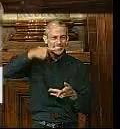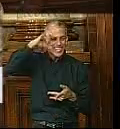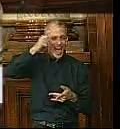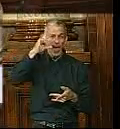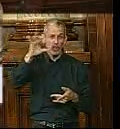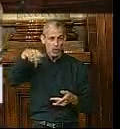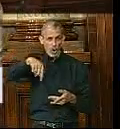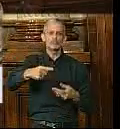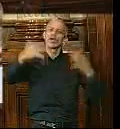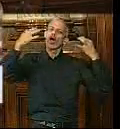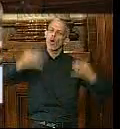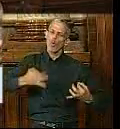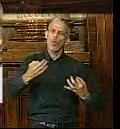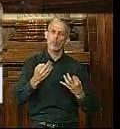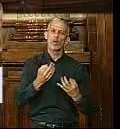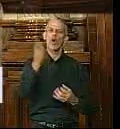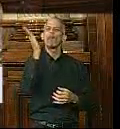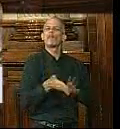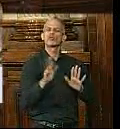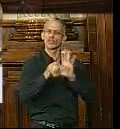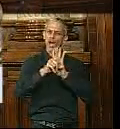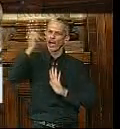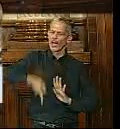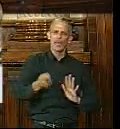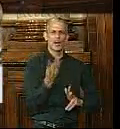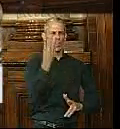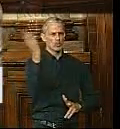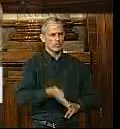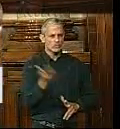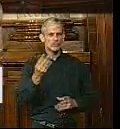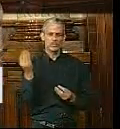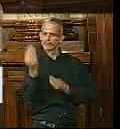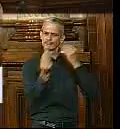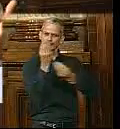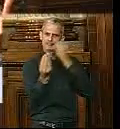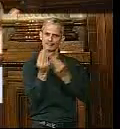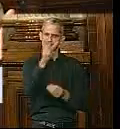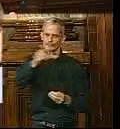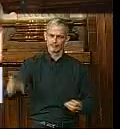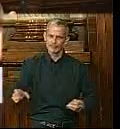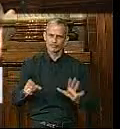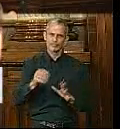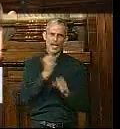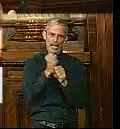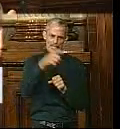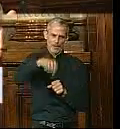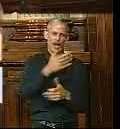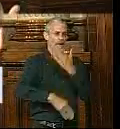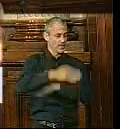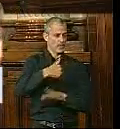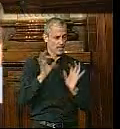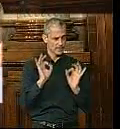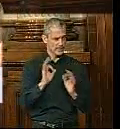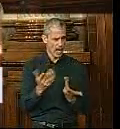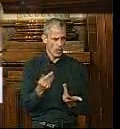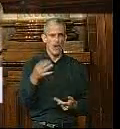que se cumple con el cupo que fija la ley para la participación en el plantel de trabajadores y trabajadoras